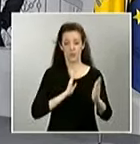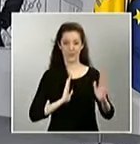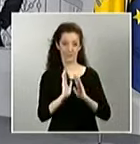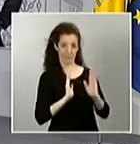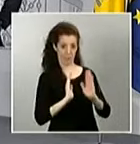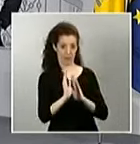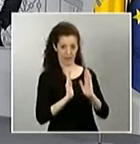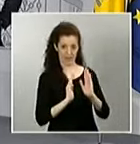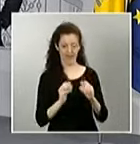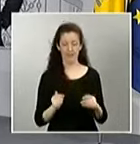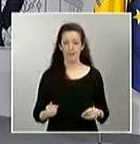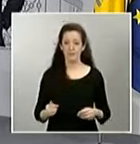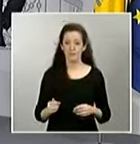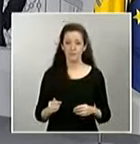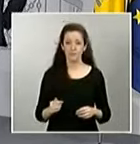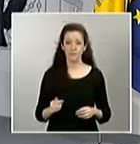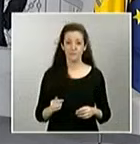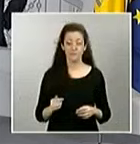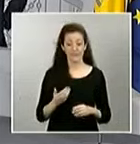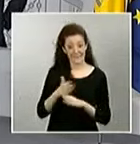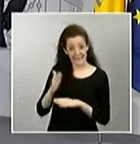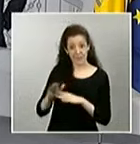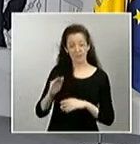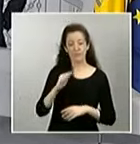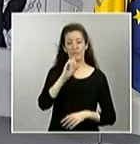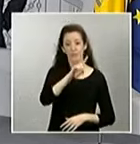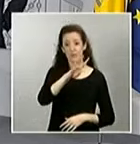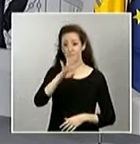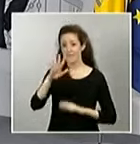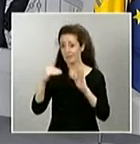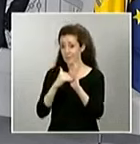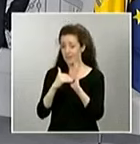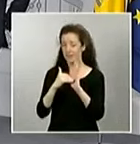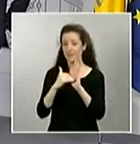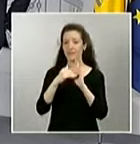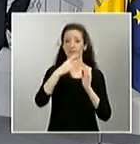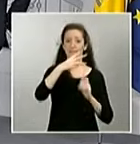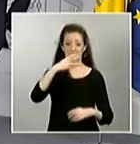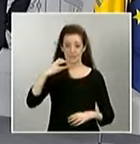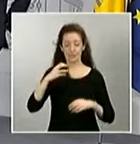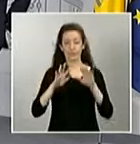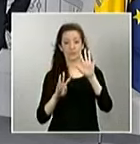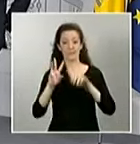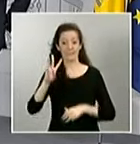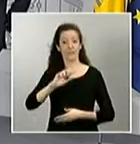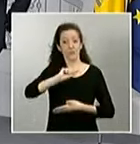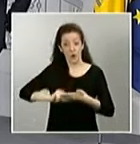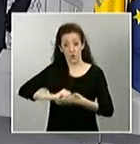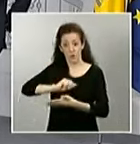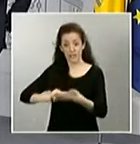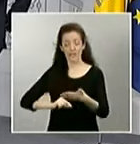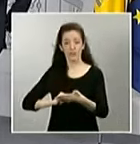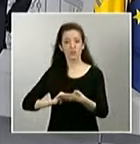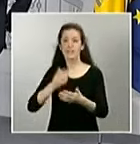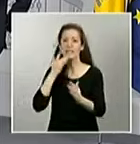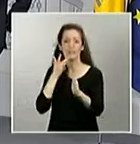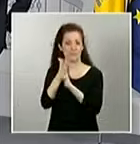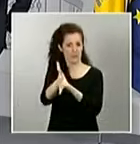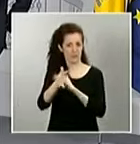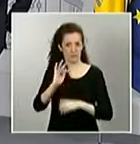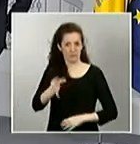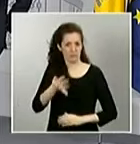los restantes 145.393 contratos, que lo son con carácter indefinido, suponiendo,